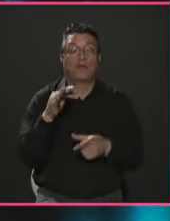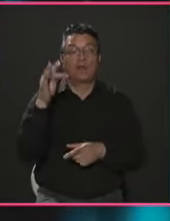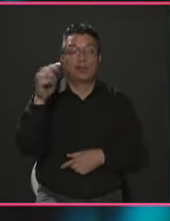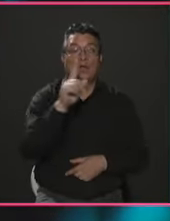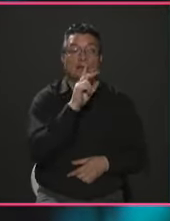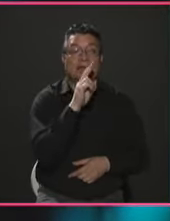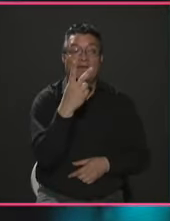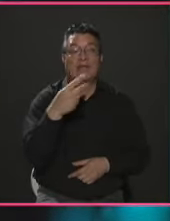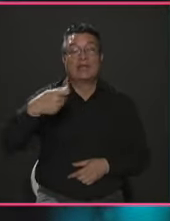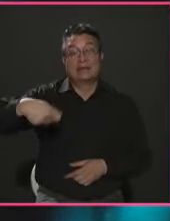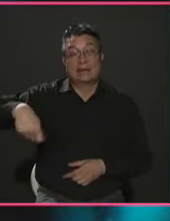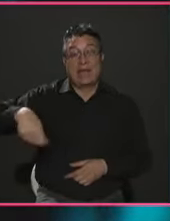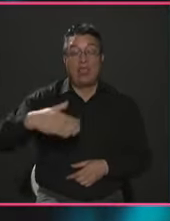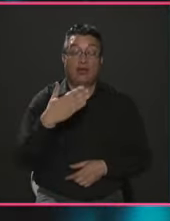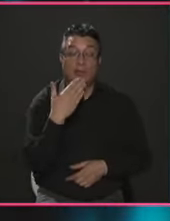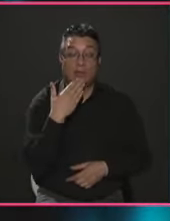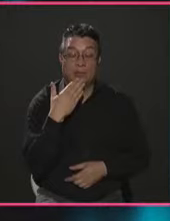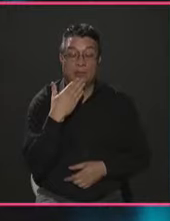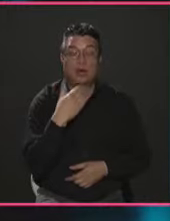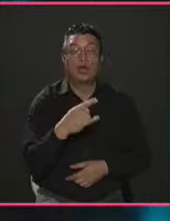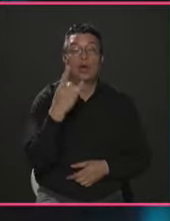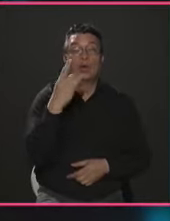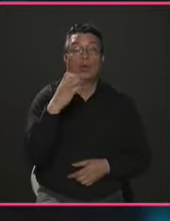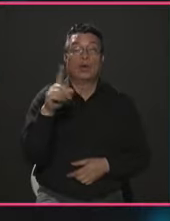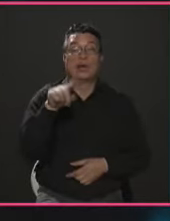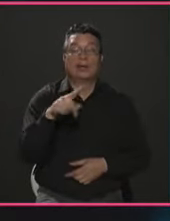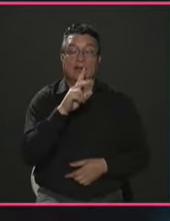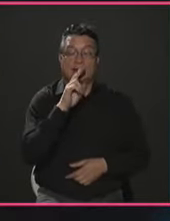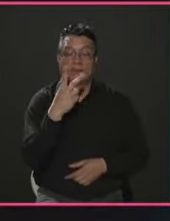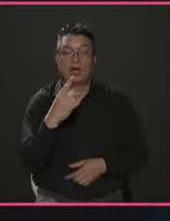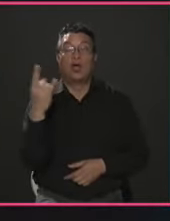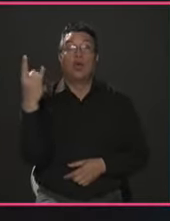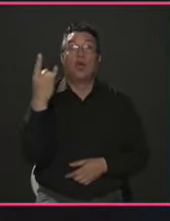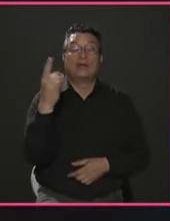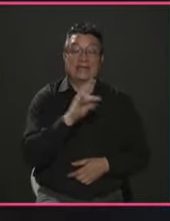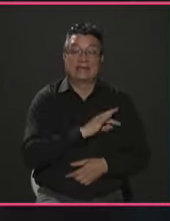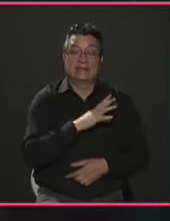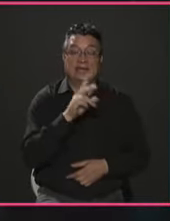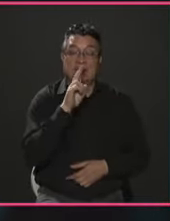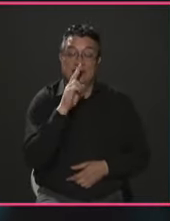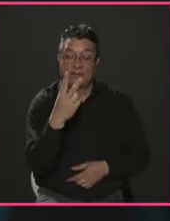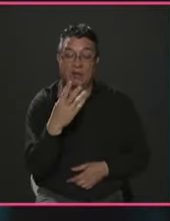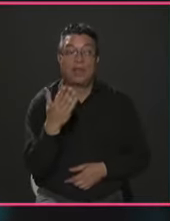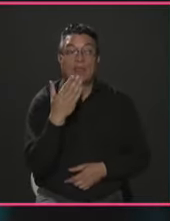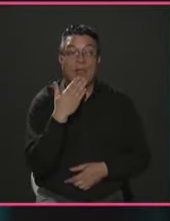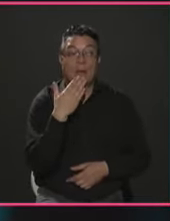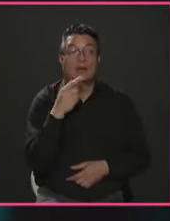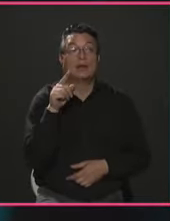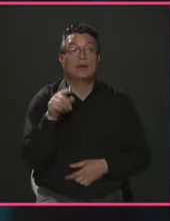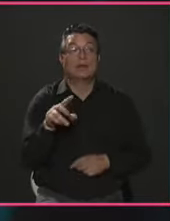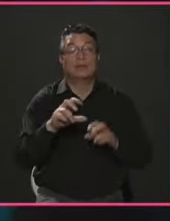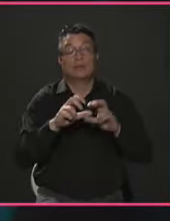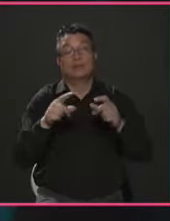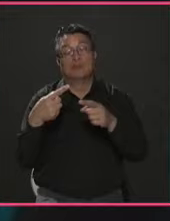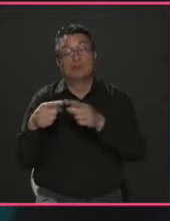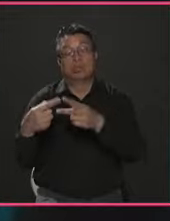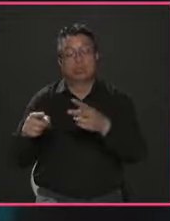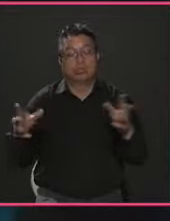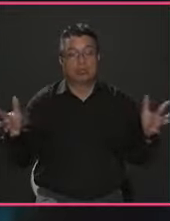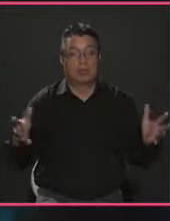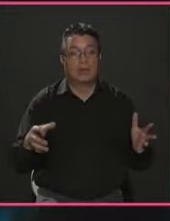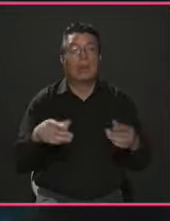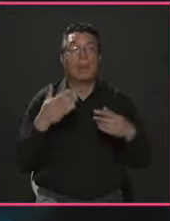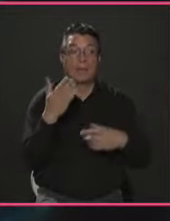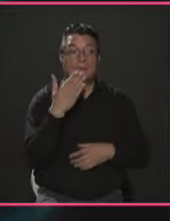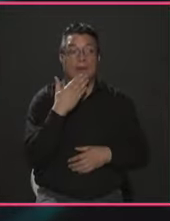senado también en uest tv en ud chile TV y también por los cable operadores Así es está la